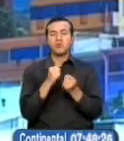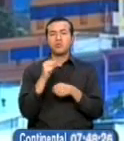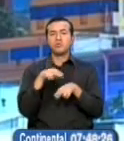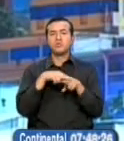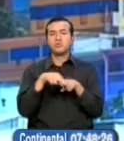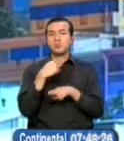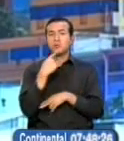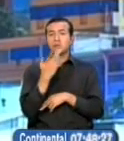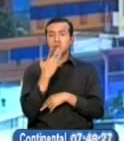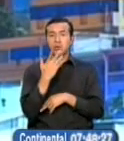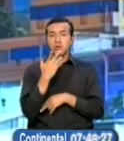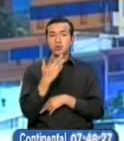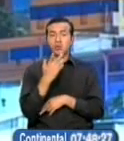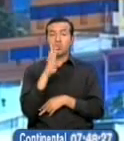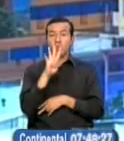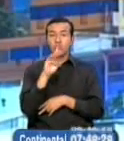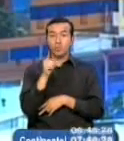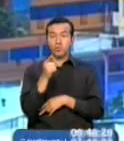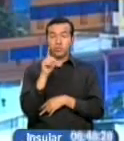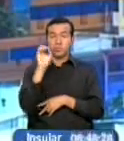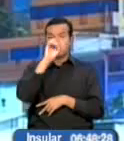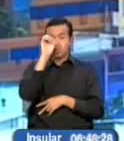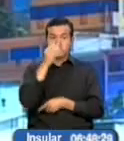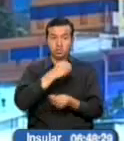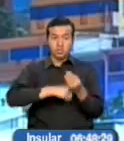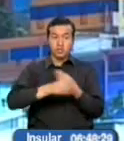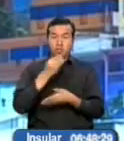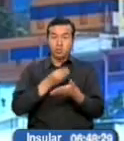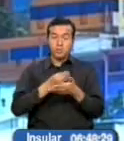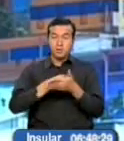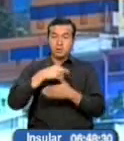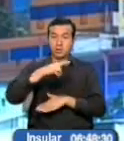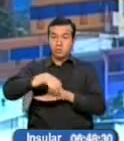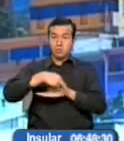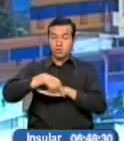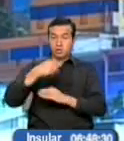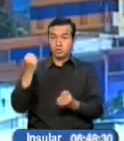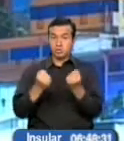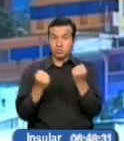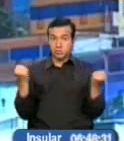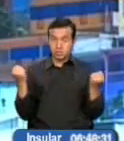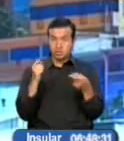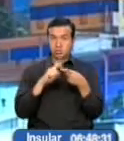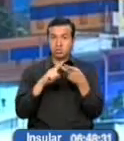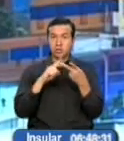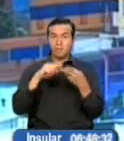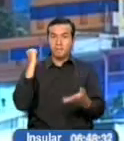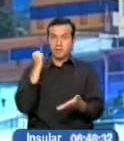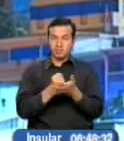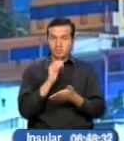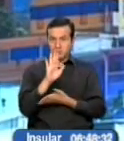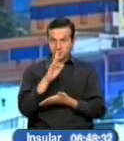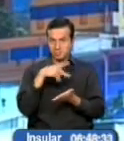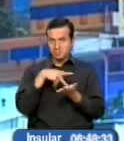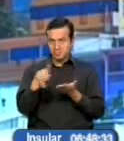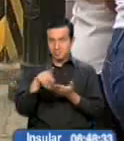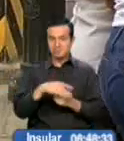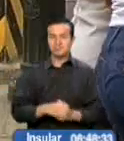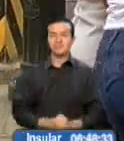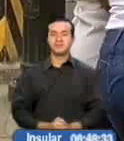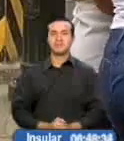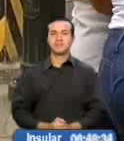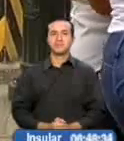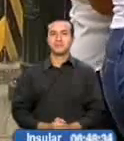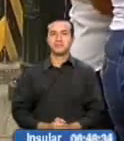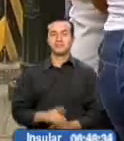taxistas está la devolución de 4 puntos del IVA en compras de repuestos y accesorios, así como en la matriculación de su carro.